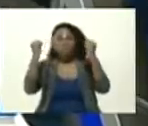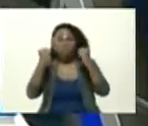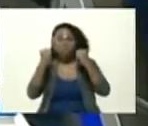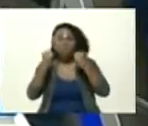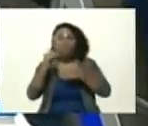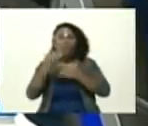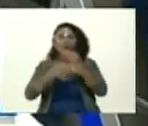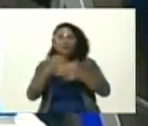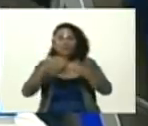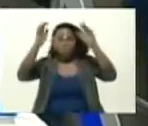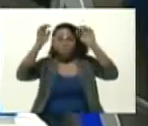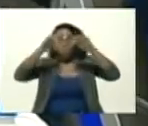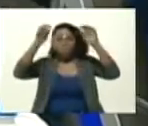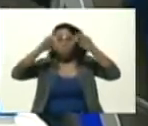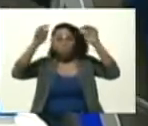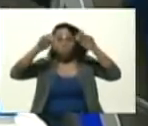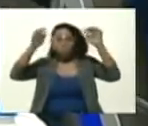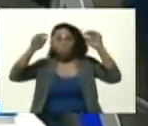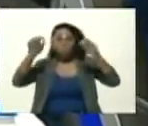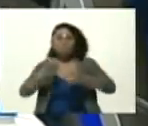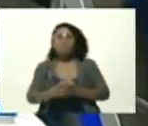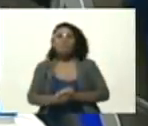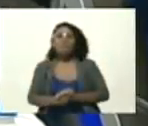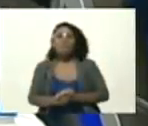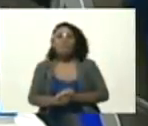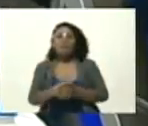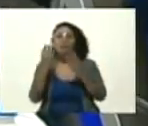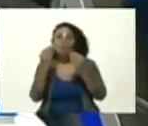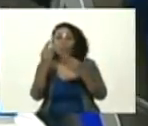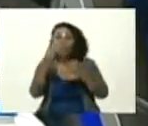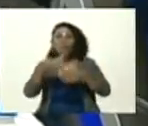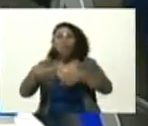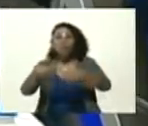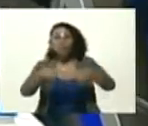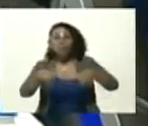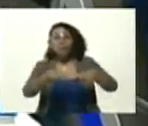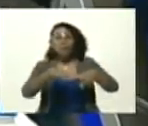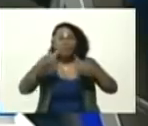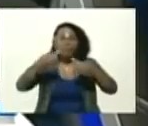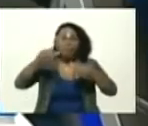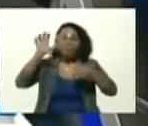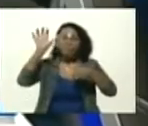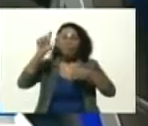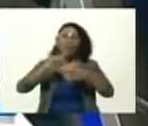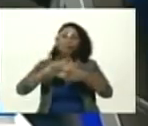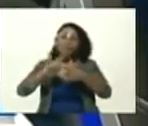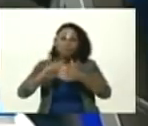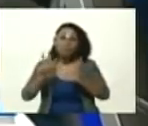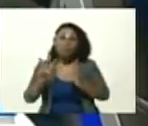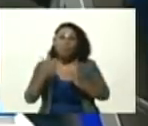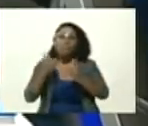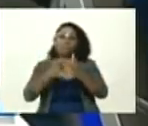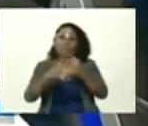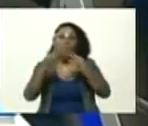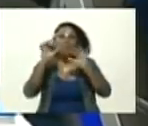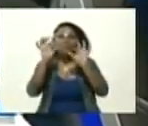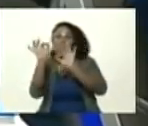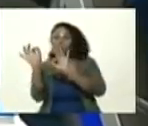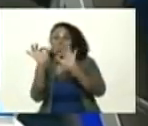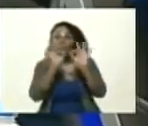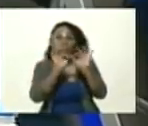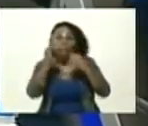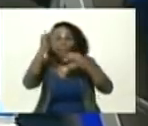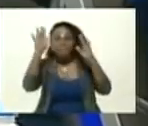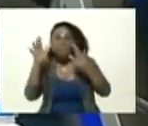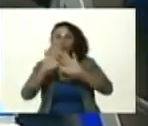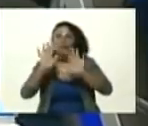va a ocasionar lluvias en muchas zonas del país, entonces vamos a estar pendientes, vienen lluvias,